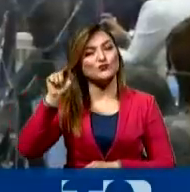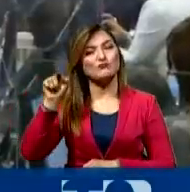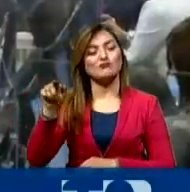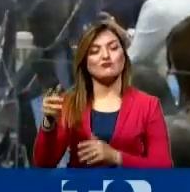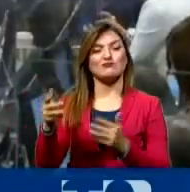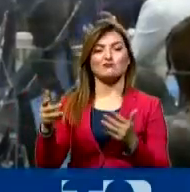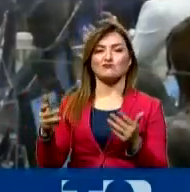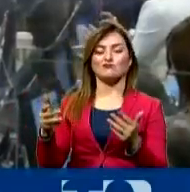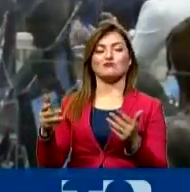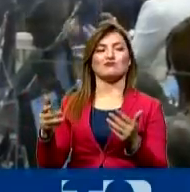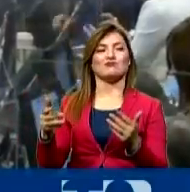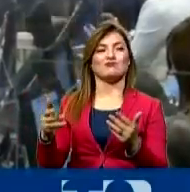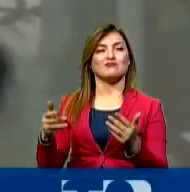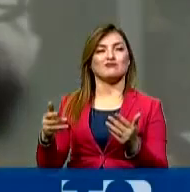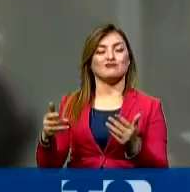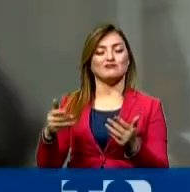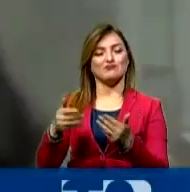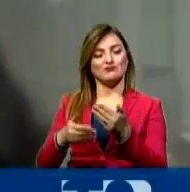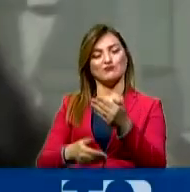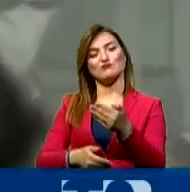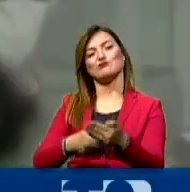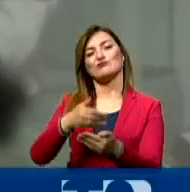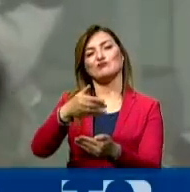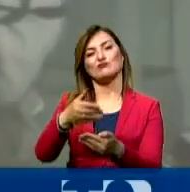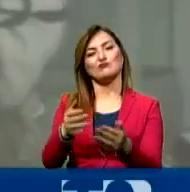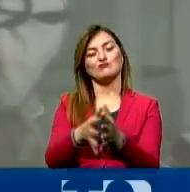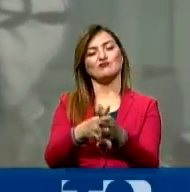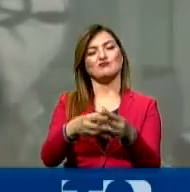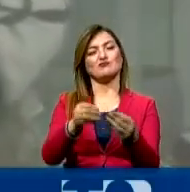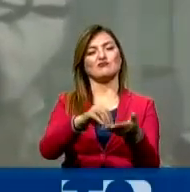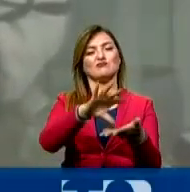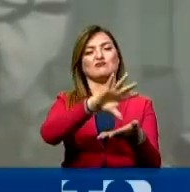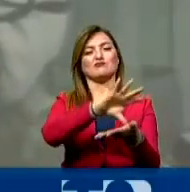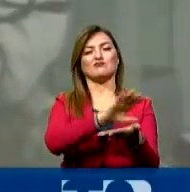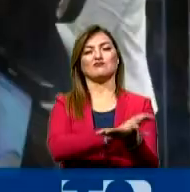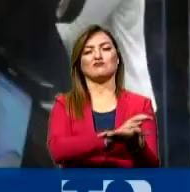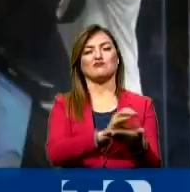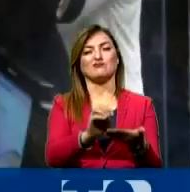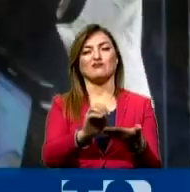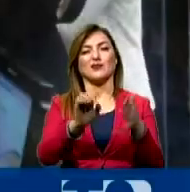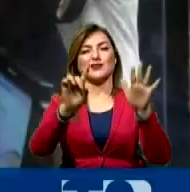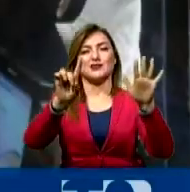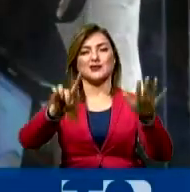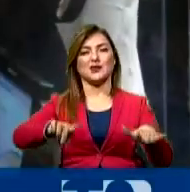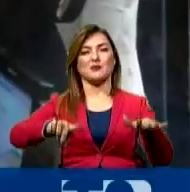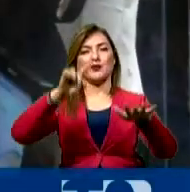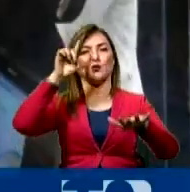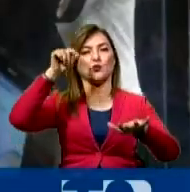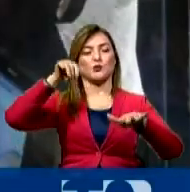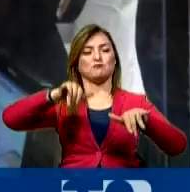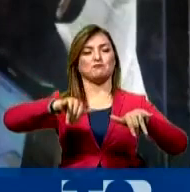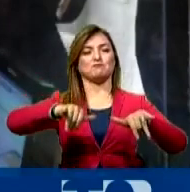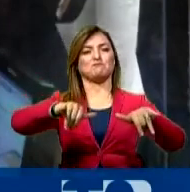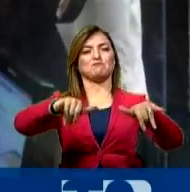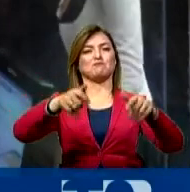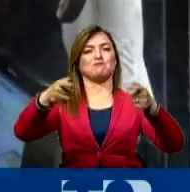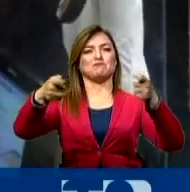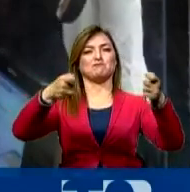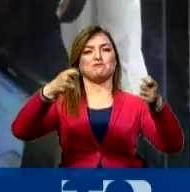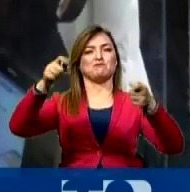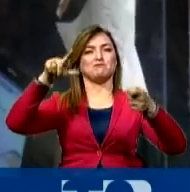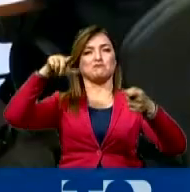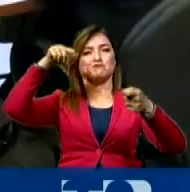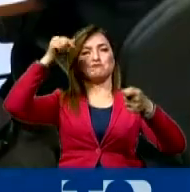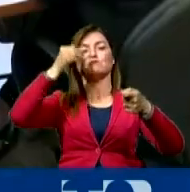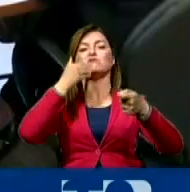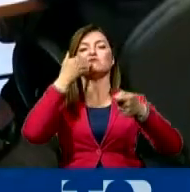de cumplir con esta fase de disolución de la Asamblea, 6 meses de vigencia del gobierno ejerciendo la legislación a